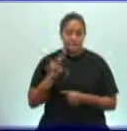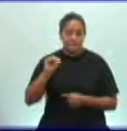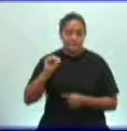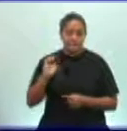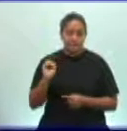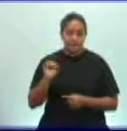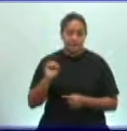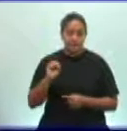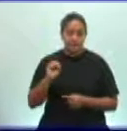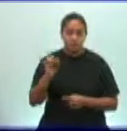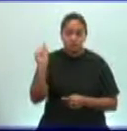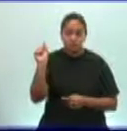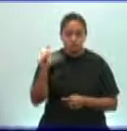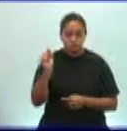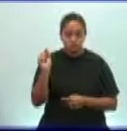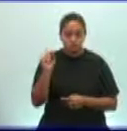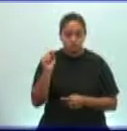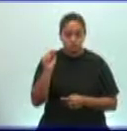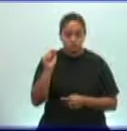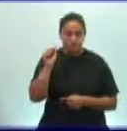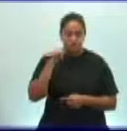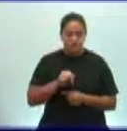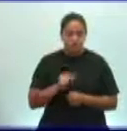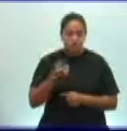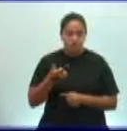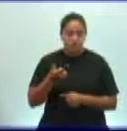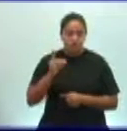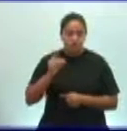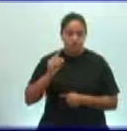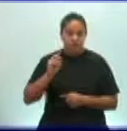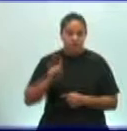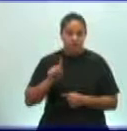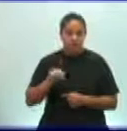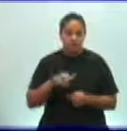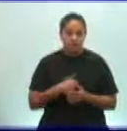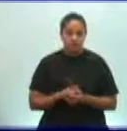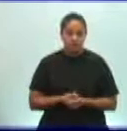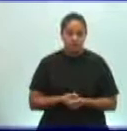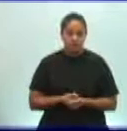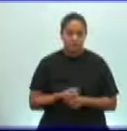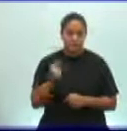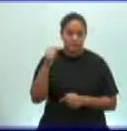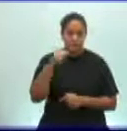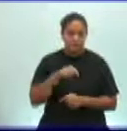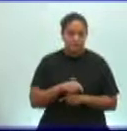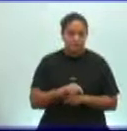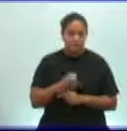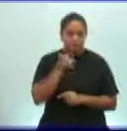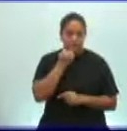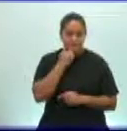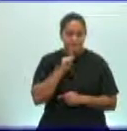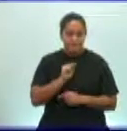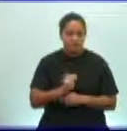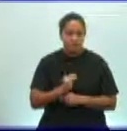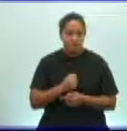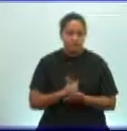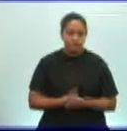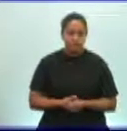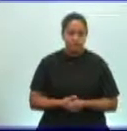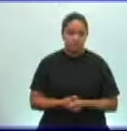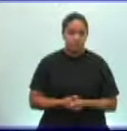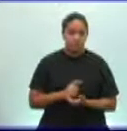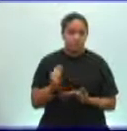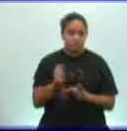caso, más es un adverbio de cantidad, bajaba más. Vamos a tomar nota para no confundirnos y